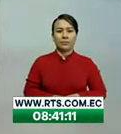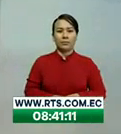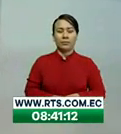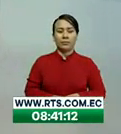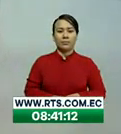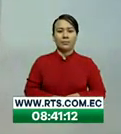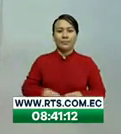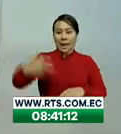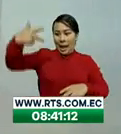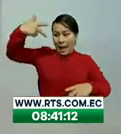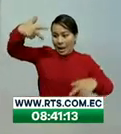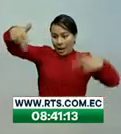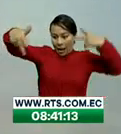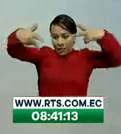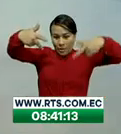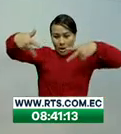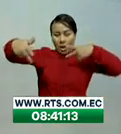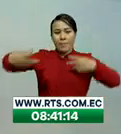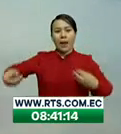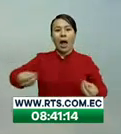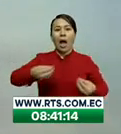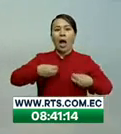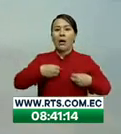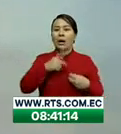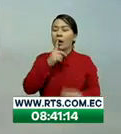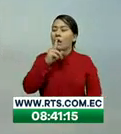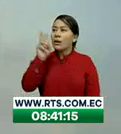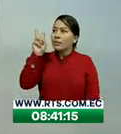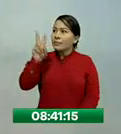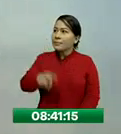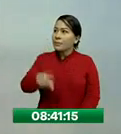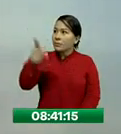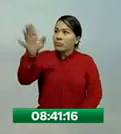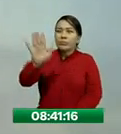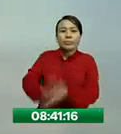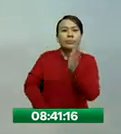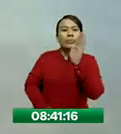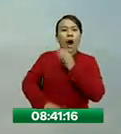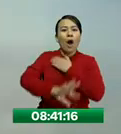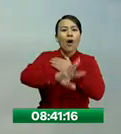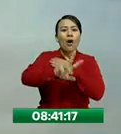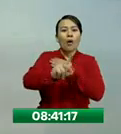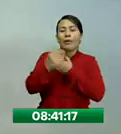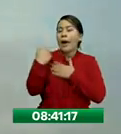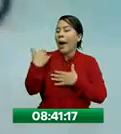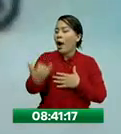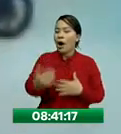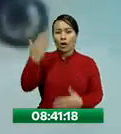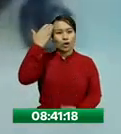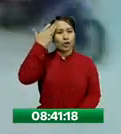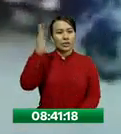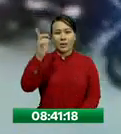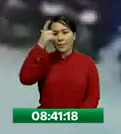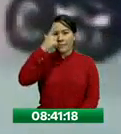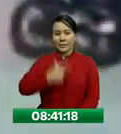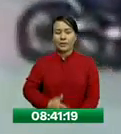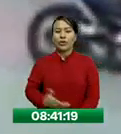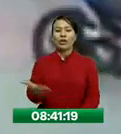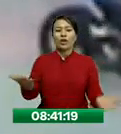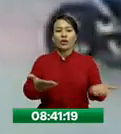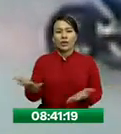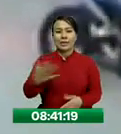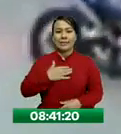Las cámaras registraron todo el accionar del delincuente, cuyo paradero es incierto. Los videos